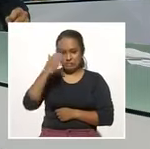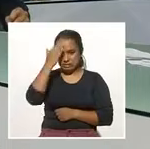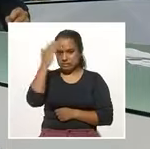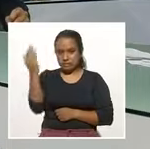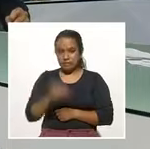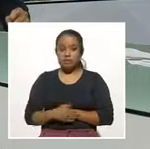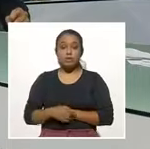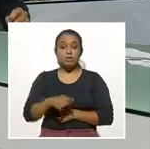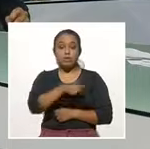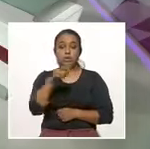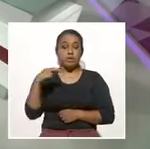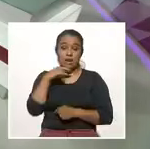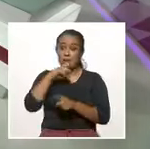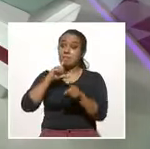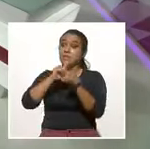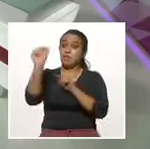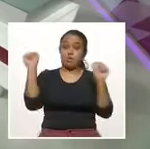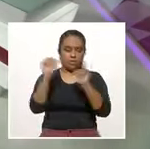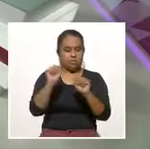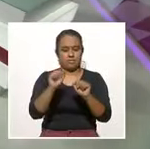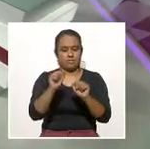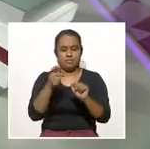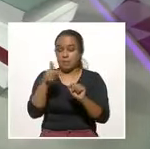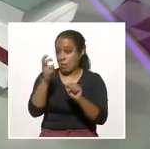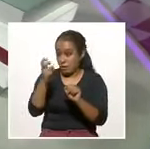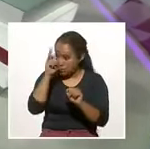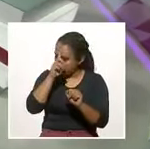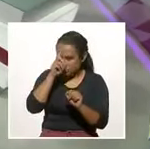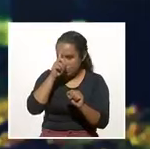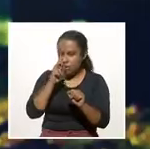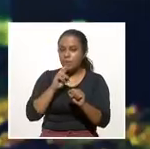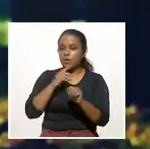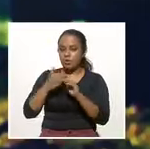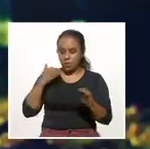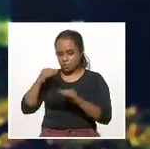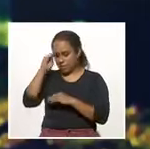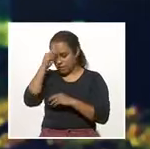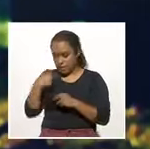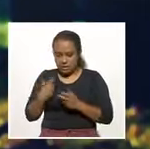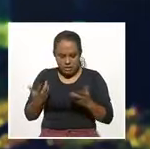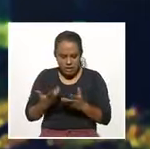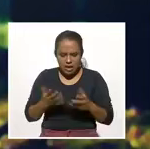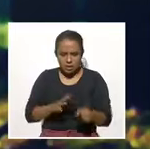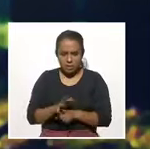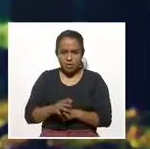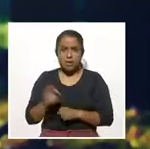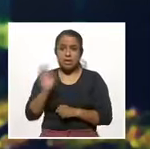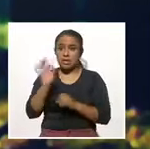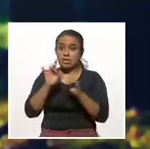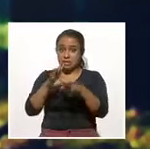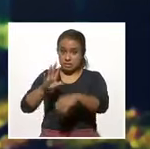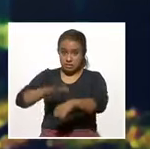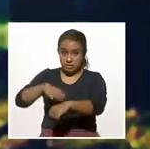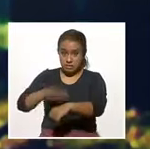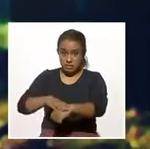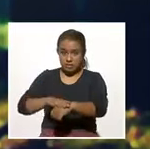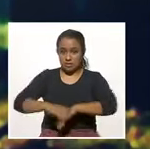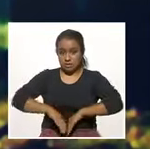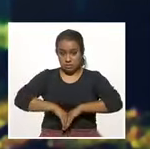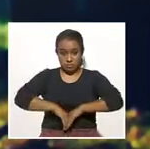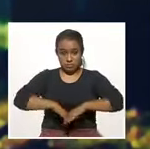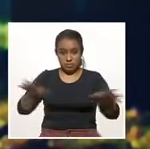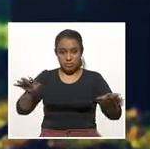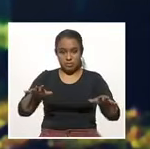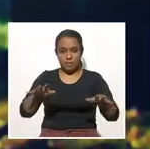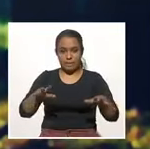opción es o salte corriendo, que no es lo recomendable, o hay que ver qué hacer. Digo, hay que, si te llega ese alertamiento que es público, que